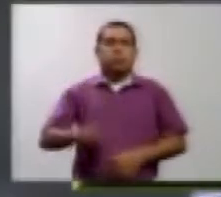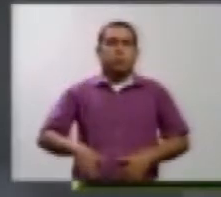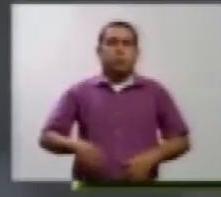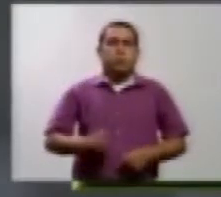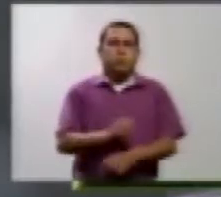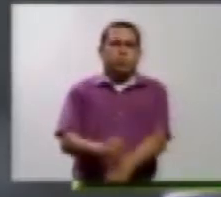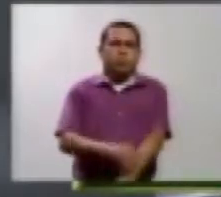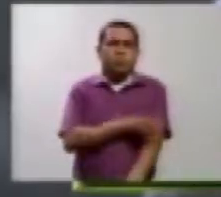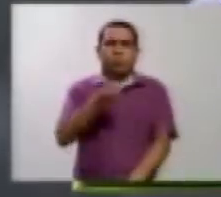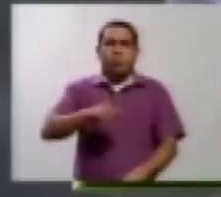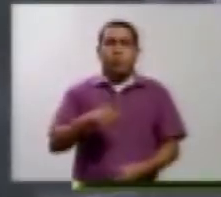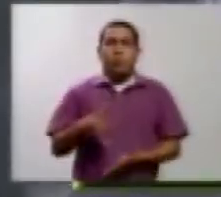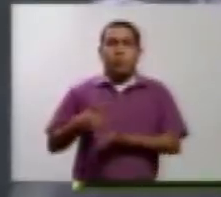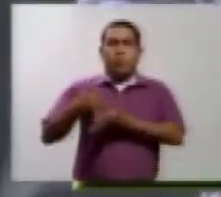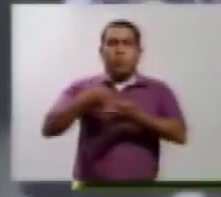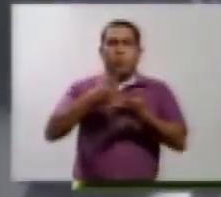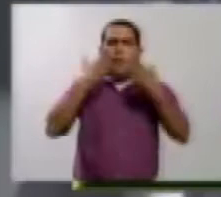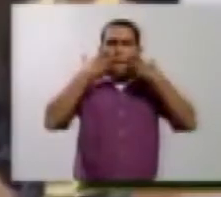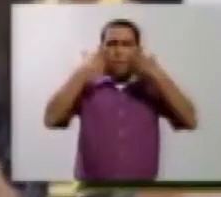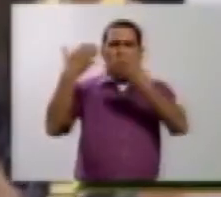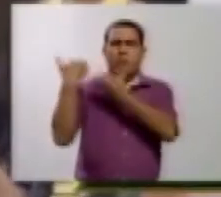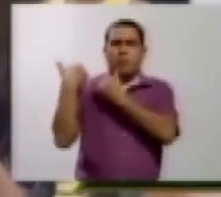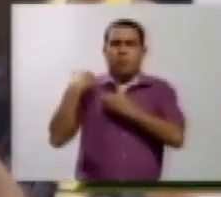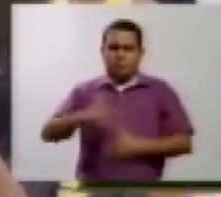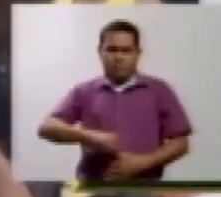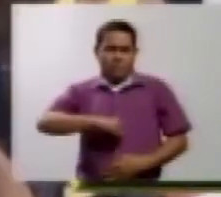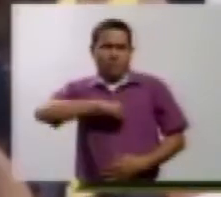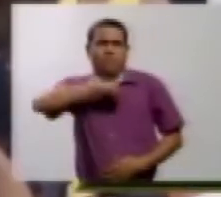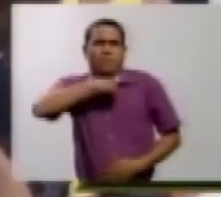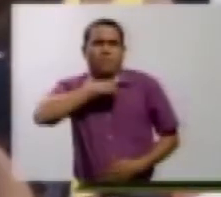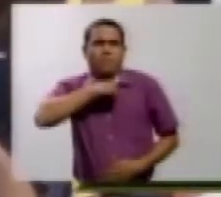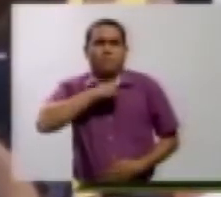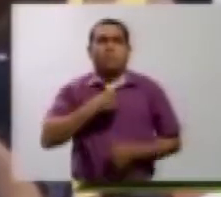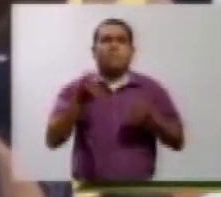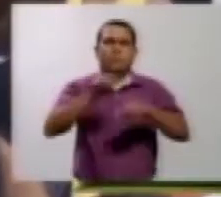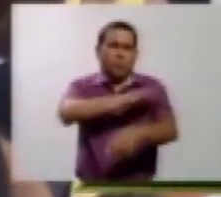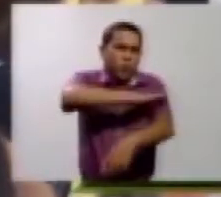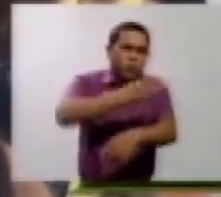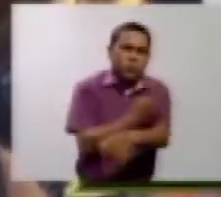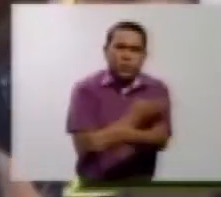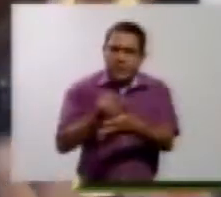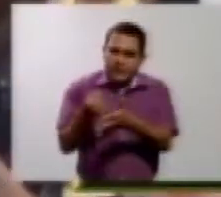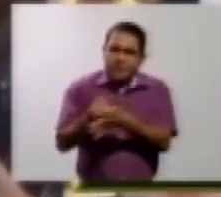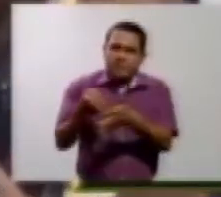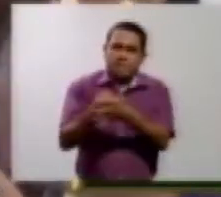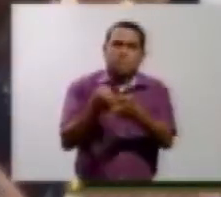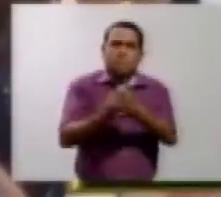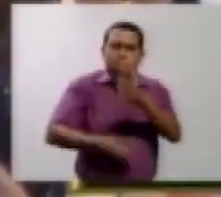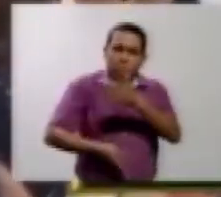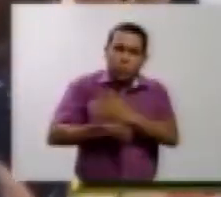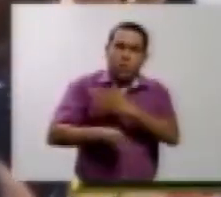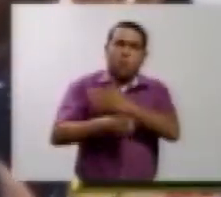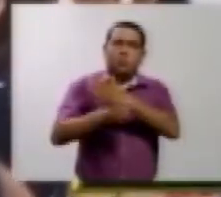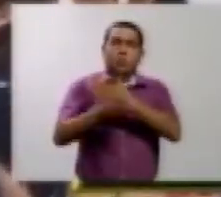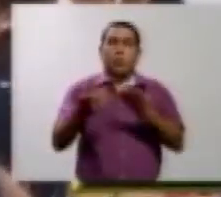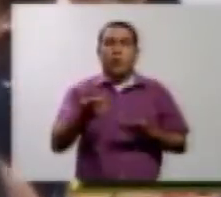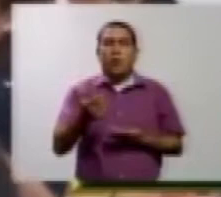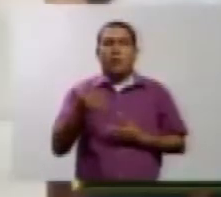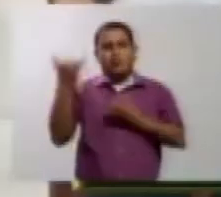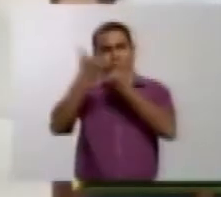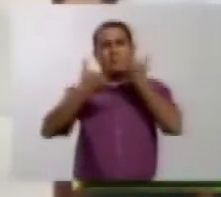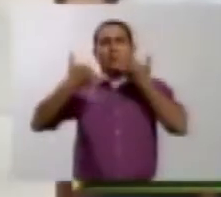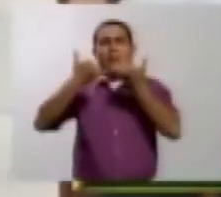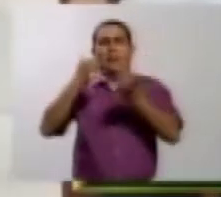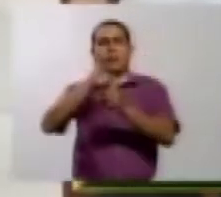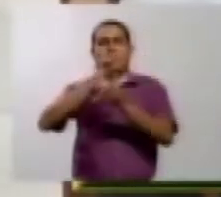inmaterial de la ciudad de Barranquilla. Entonces eso nos llena de mucho orgullo y de mucha fuerza para seguir preservando y conservando nuestra identidad cultural.